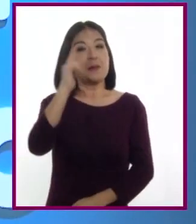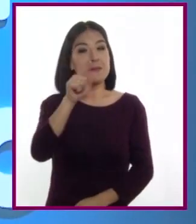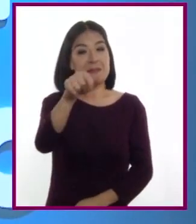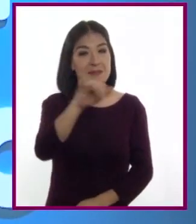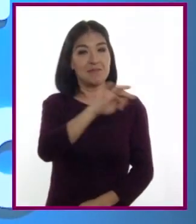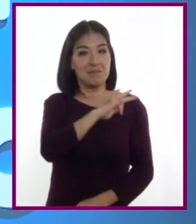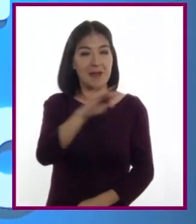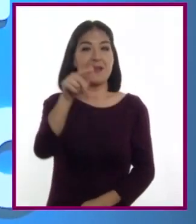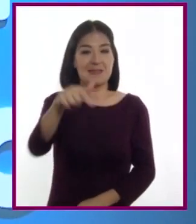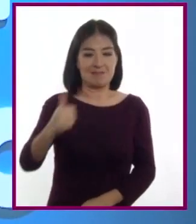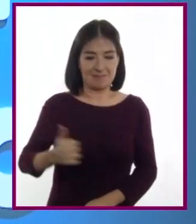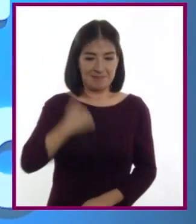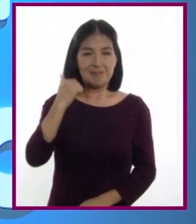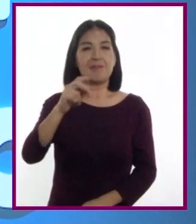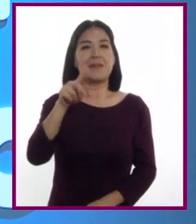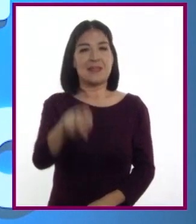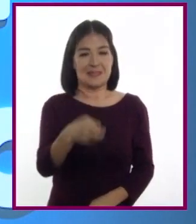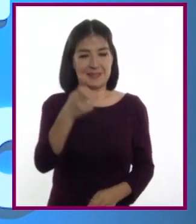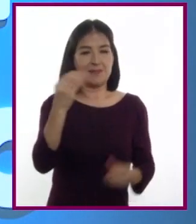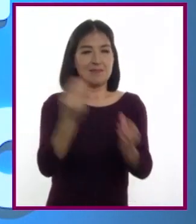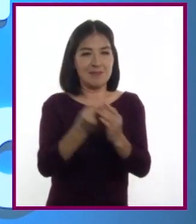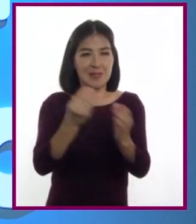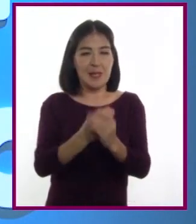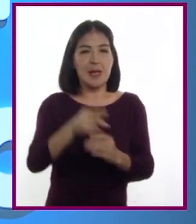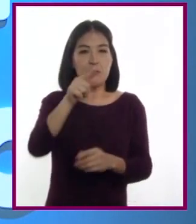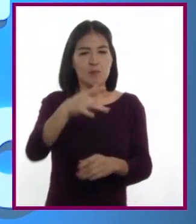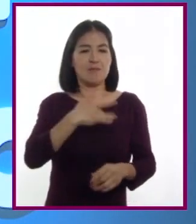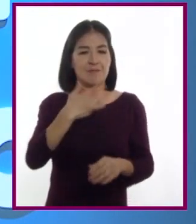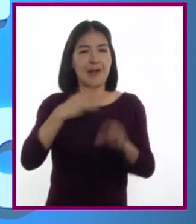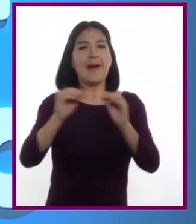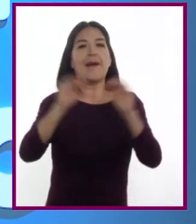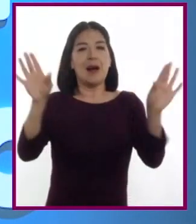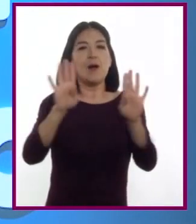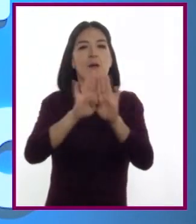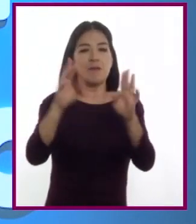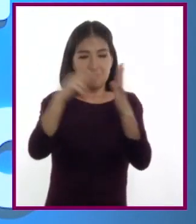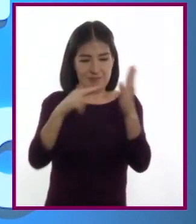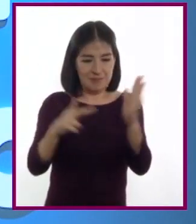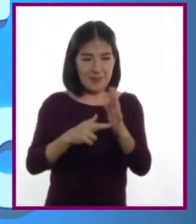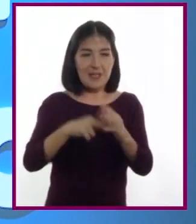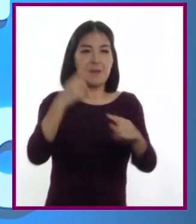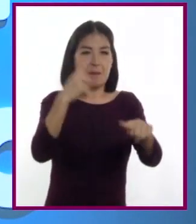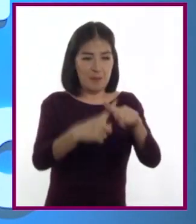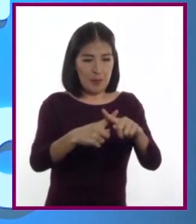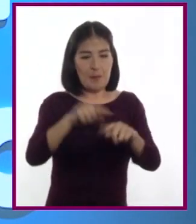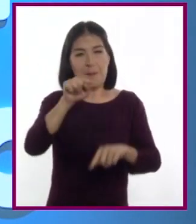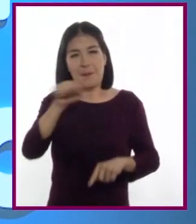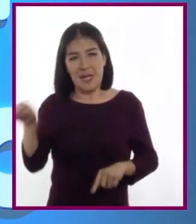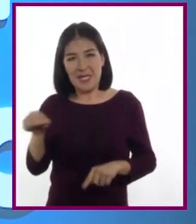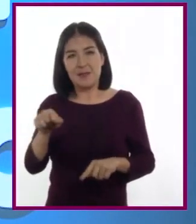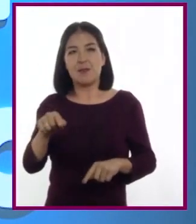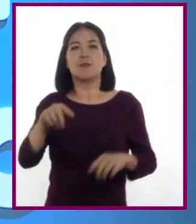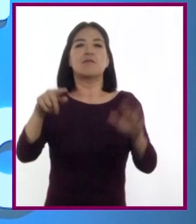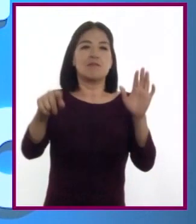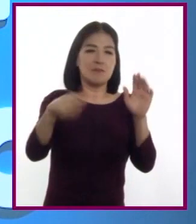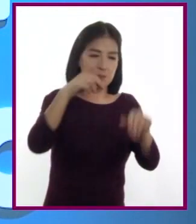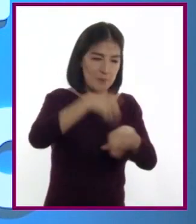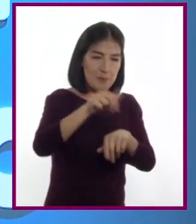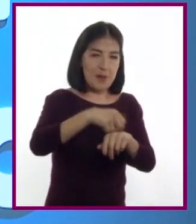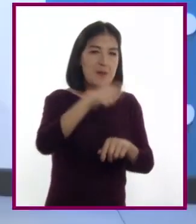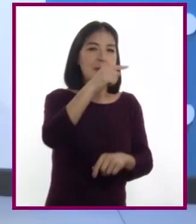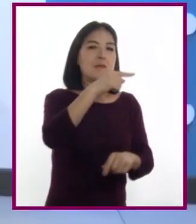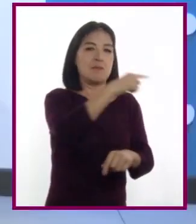resultado provechosa la sesión y que hayan quedado claras las reglas de los signos de la multiplicación de números positivos y